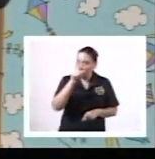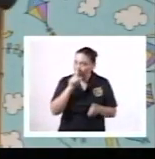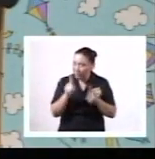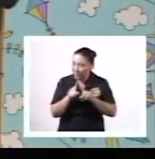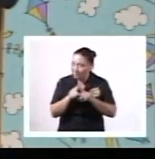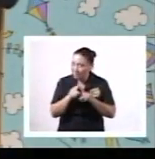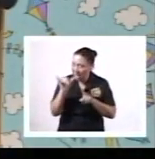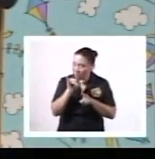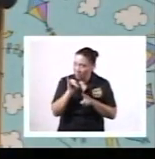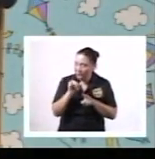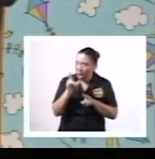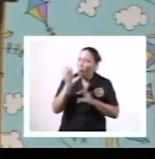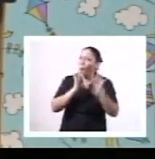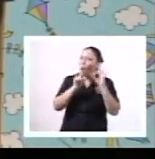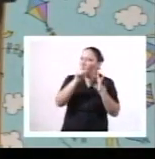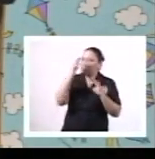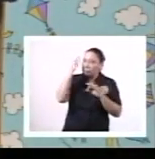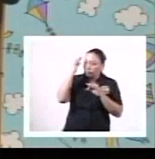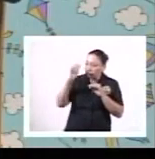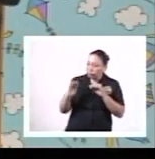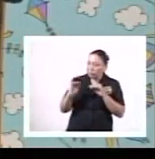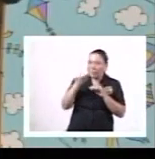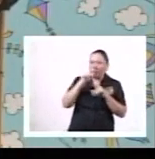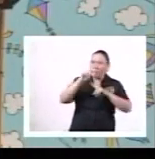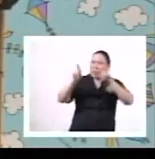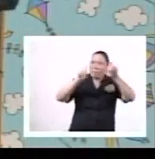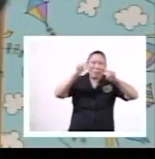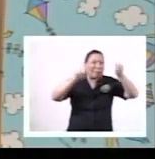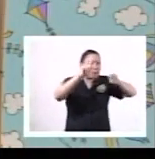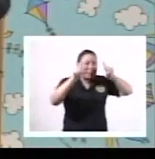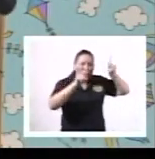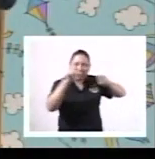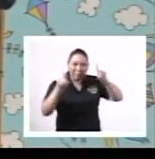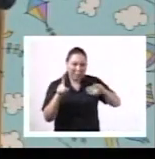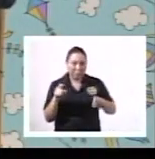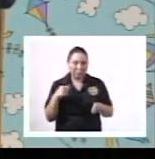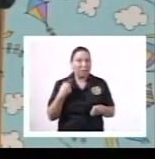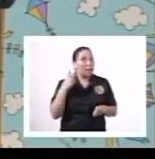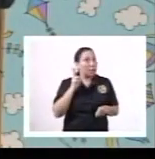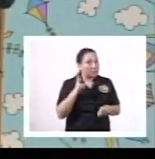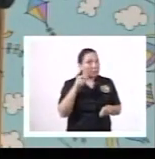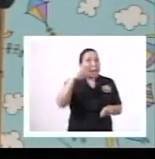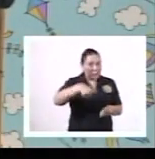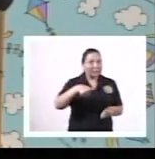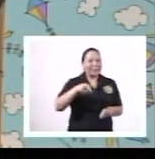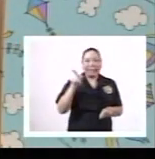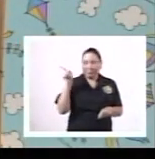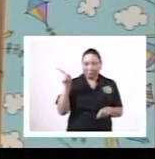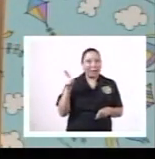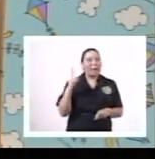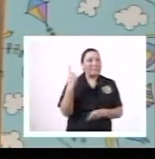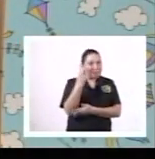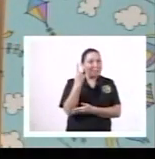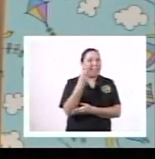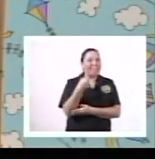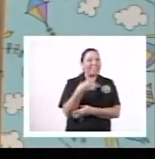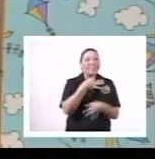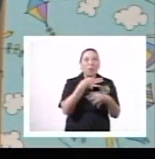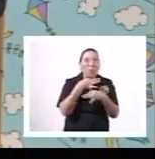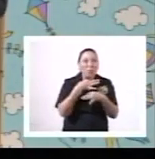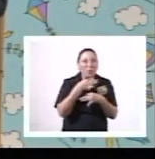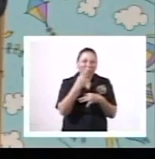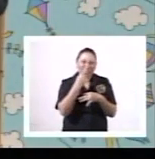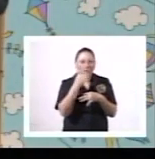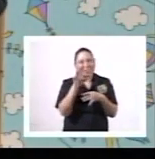o fueron de esa manera, de preguntar por qué, por qué, por qué. Hay que ser curiosos en esta vida. Pero la niña, un